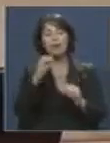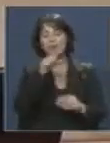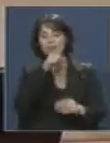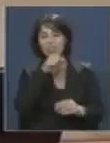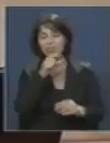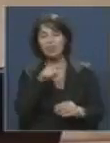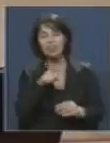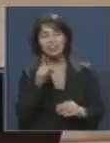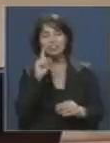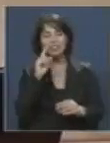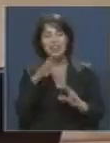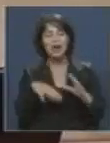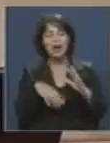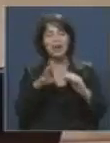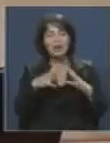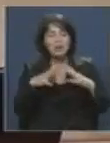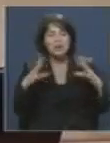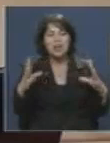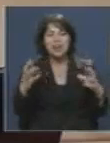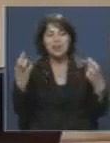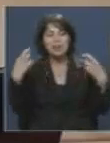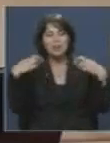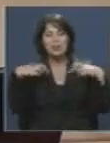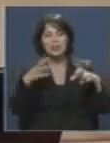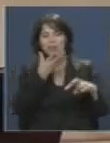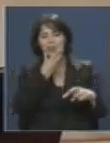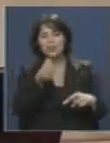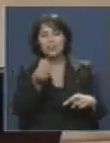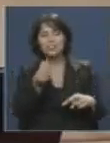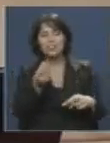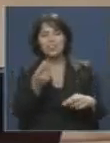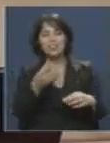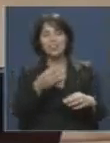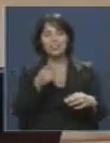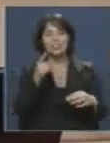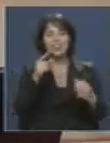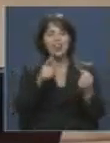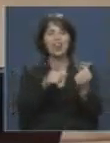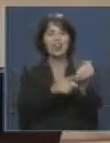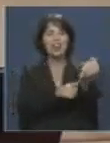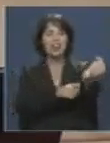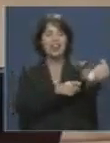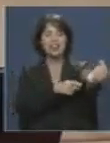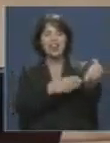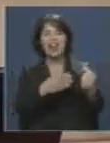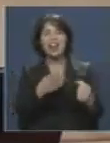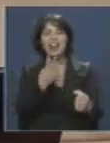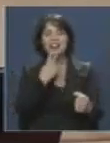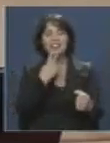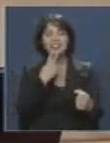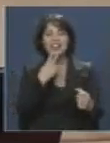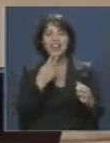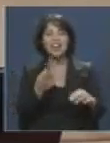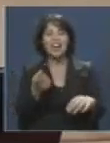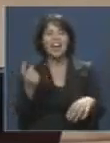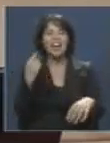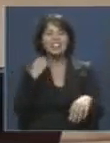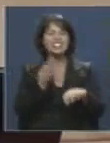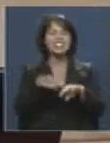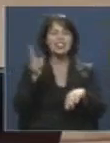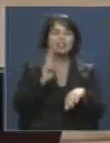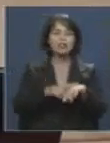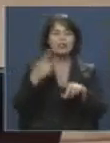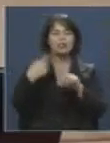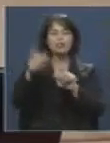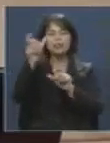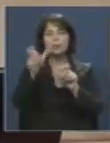la gran y maravillosa oportunidad de extender la vida a casi el doble que cualquier otro ser humano en